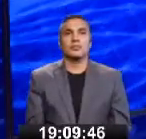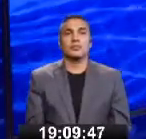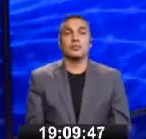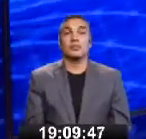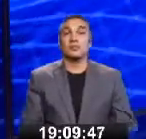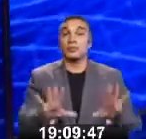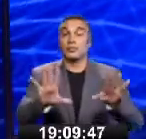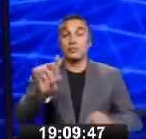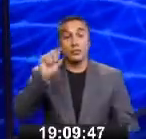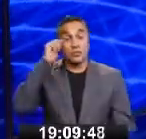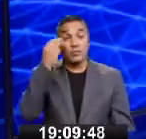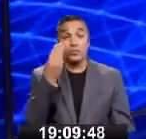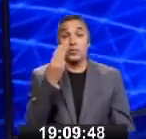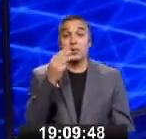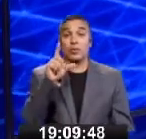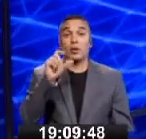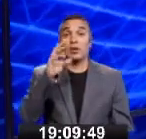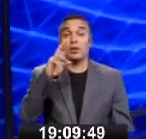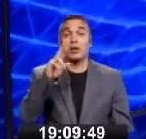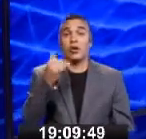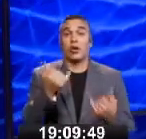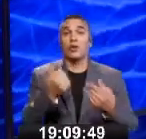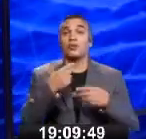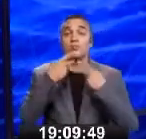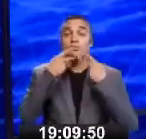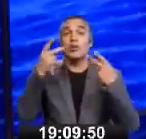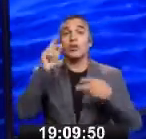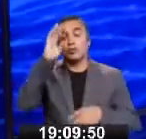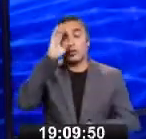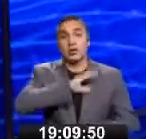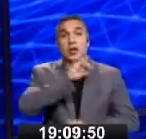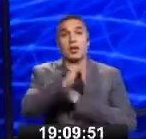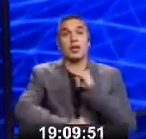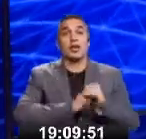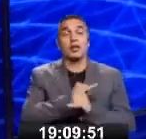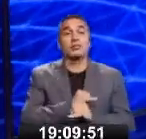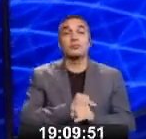Bien, recordemos que Walter Solís tiene hoy difusión roja por la Interpol